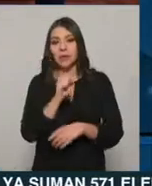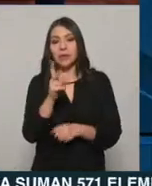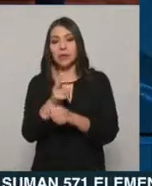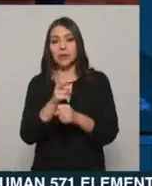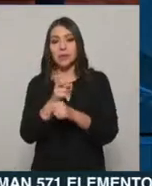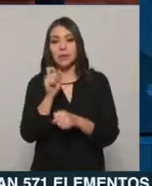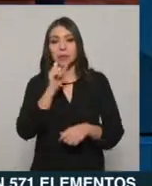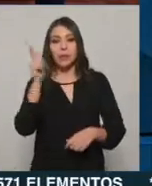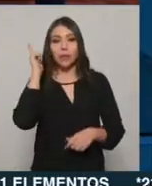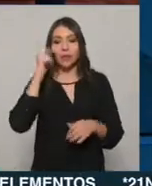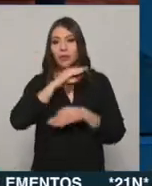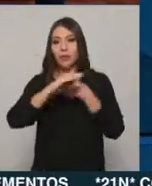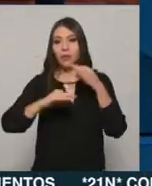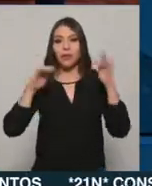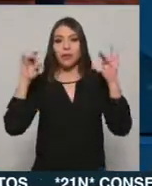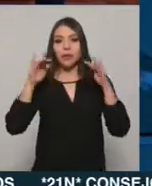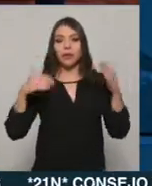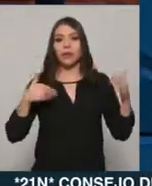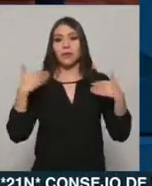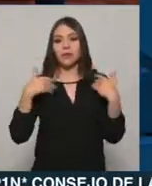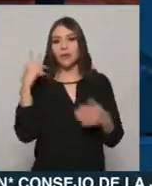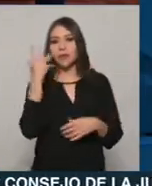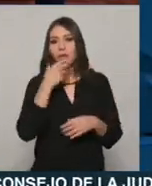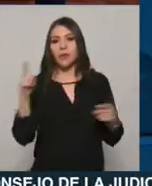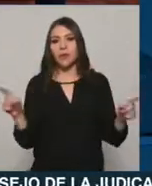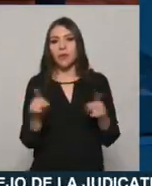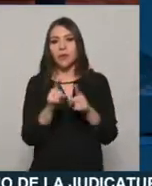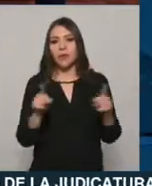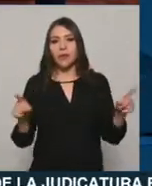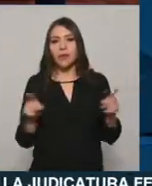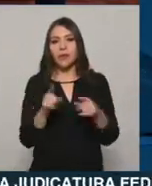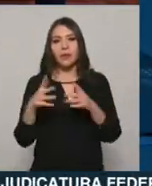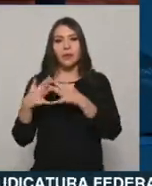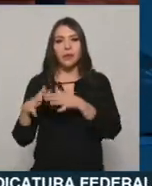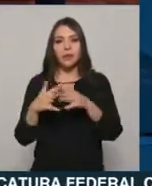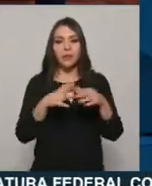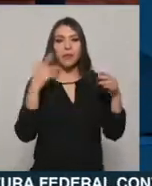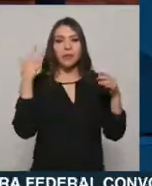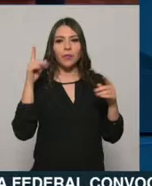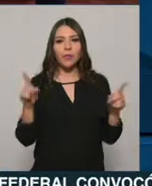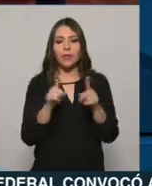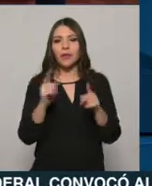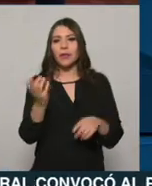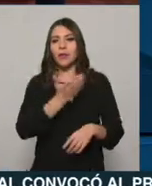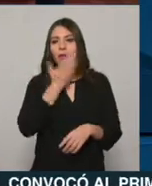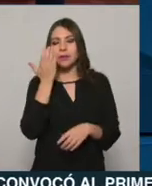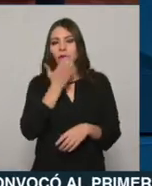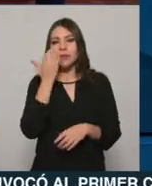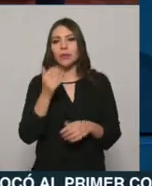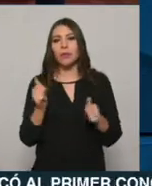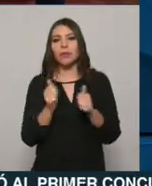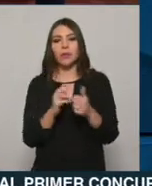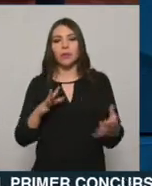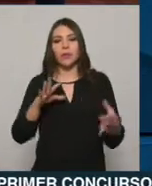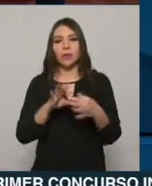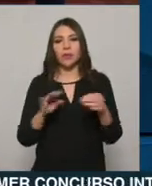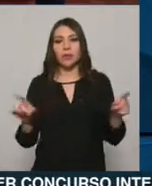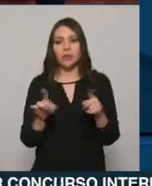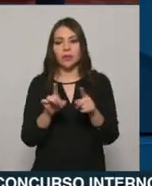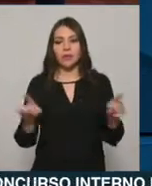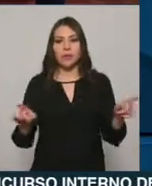que pues todos puedan asistir y disfruten de esta música, pues esta mezcla musical, ¿no? De música tradicional, pues en conjunto con la